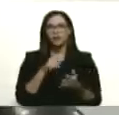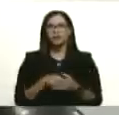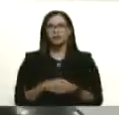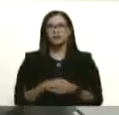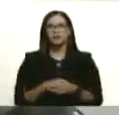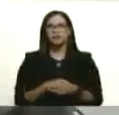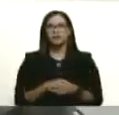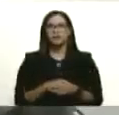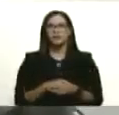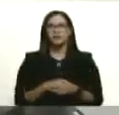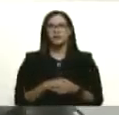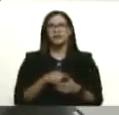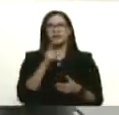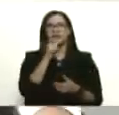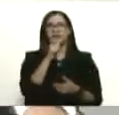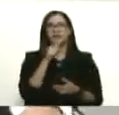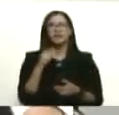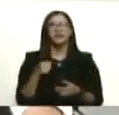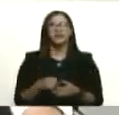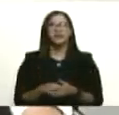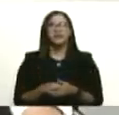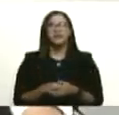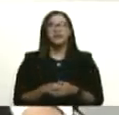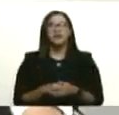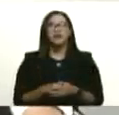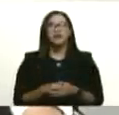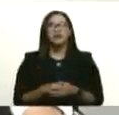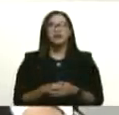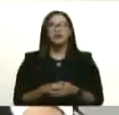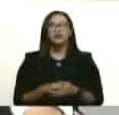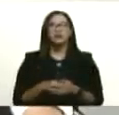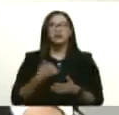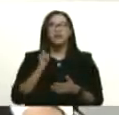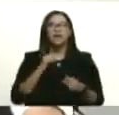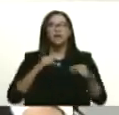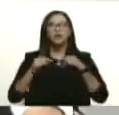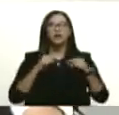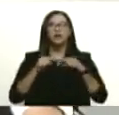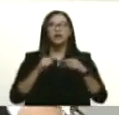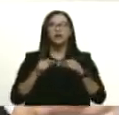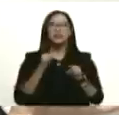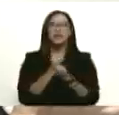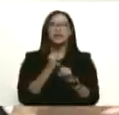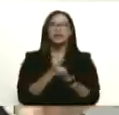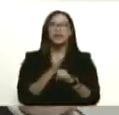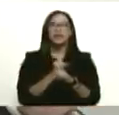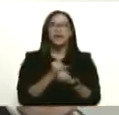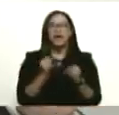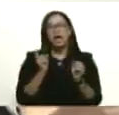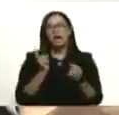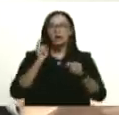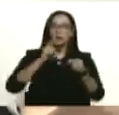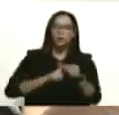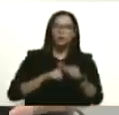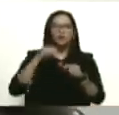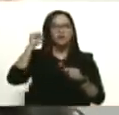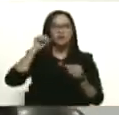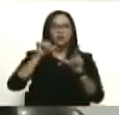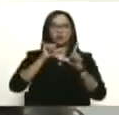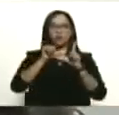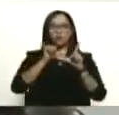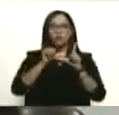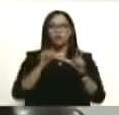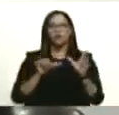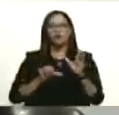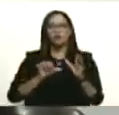está preguntando a Leine, que me acaba de escribir por el apuntador, que si hay una dirección de internet, algún link, algún video de YouTube, donde se